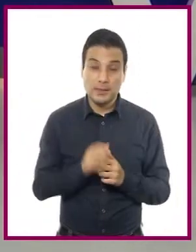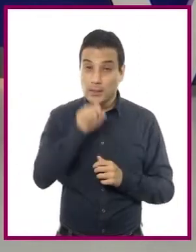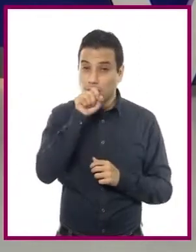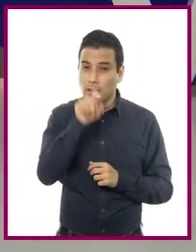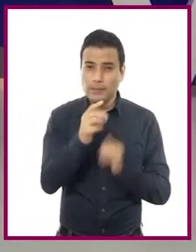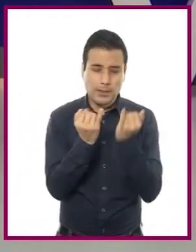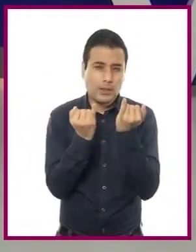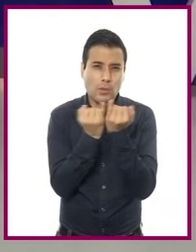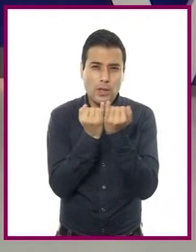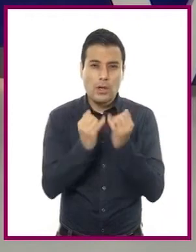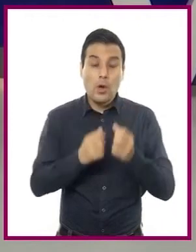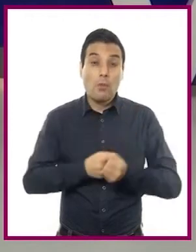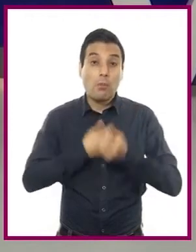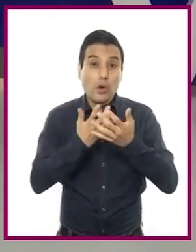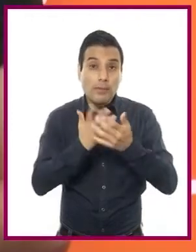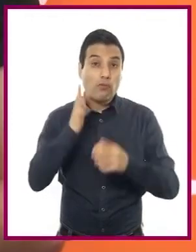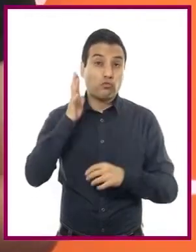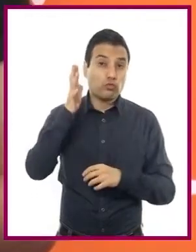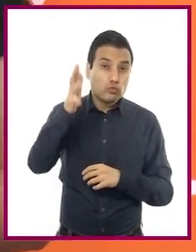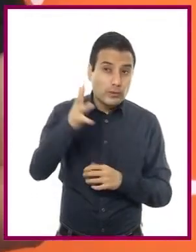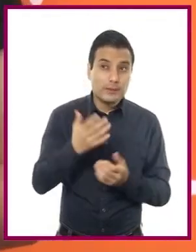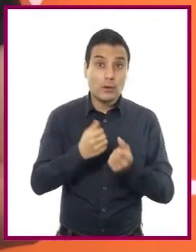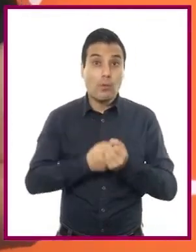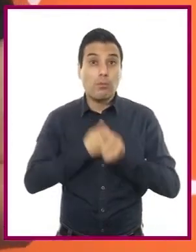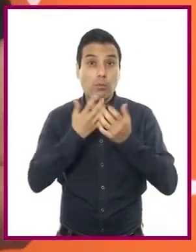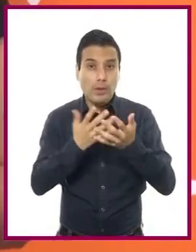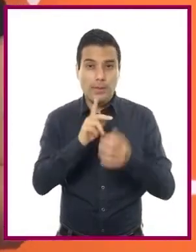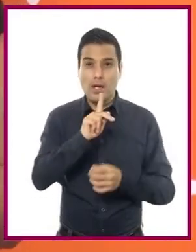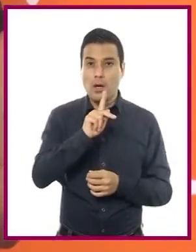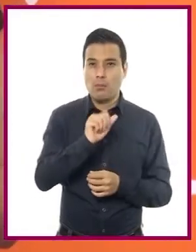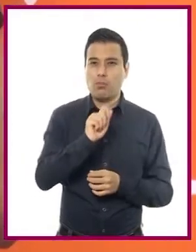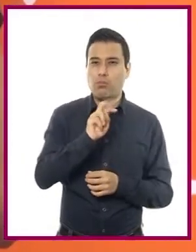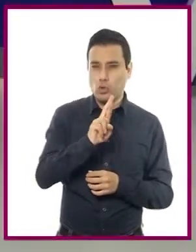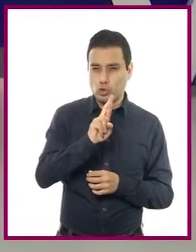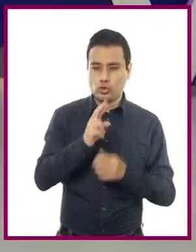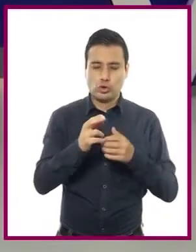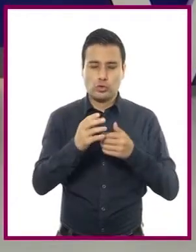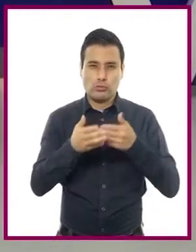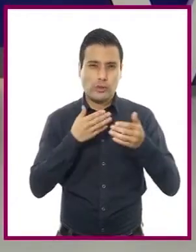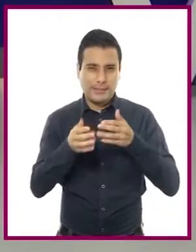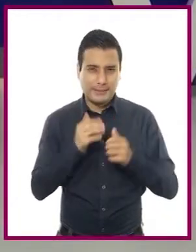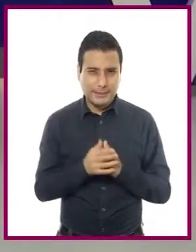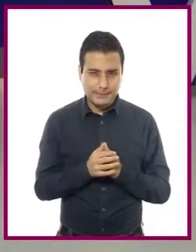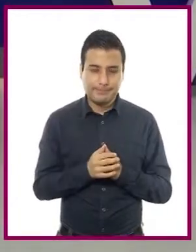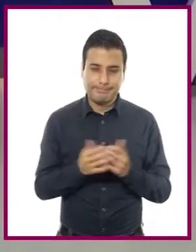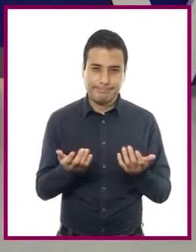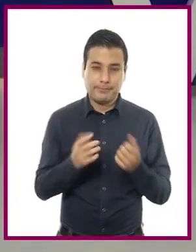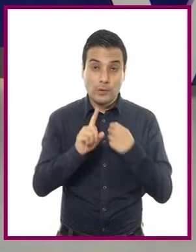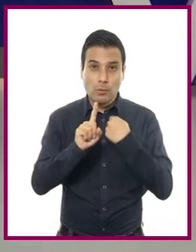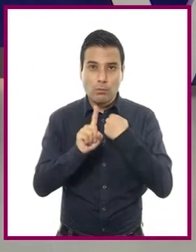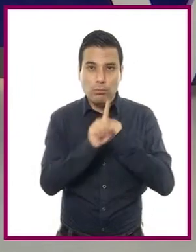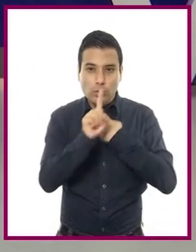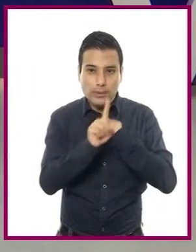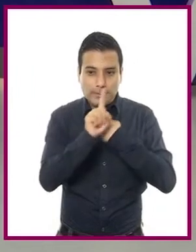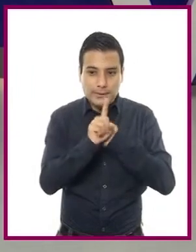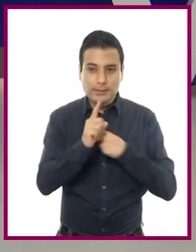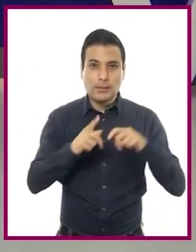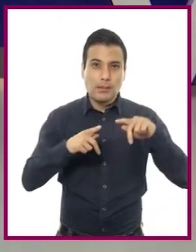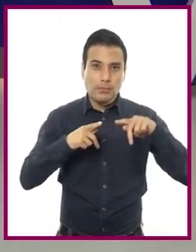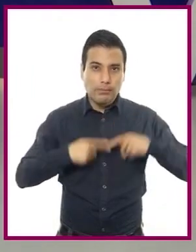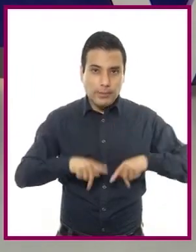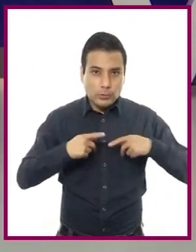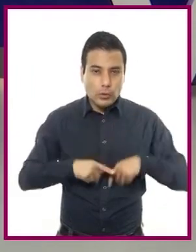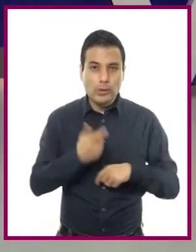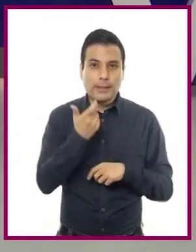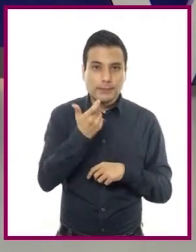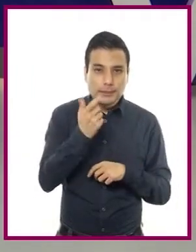poema futurista o un poema posmodernista. Los conflictos sociales, económicos y políticos